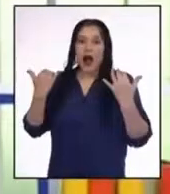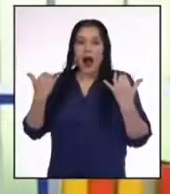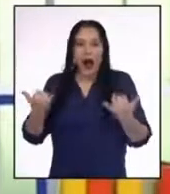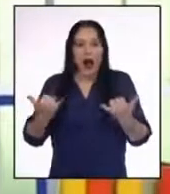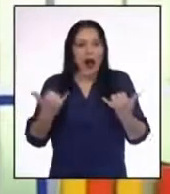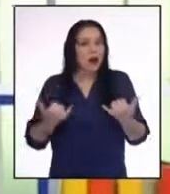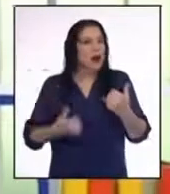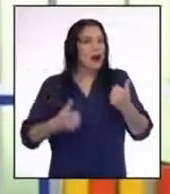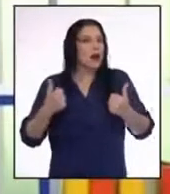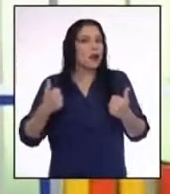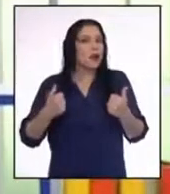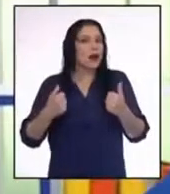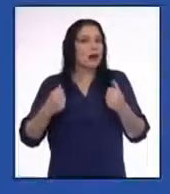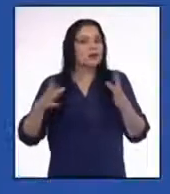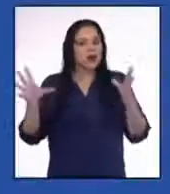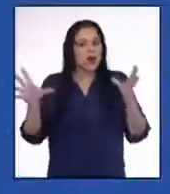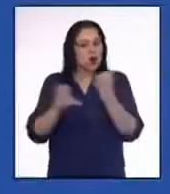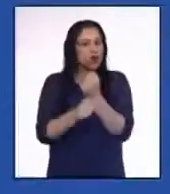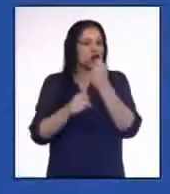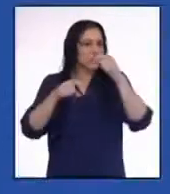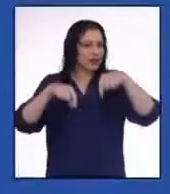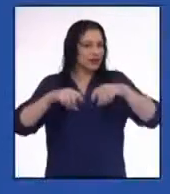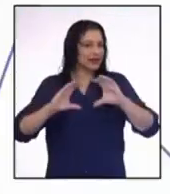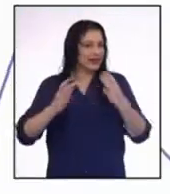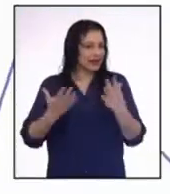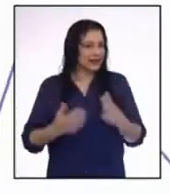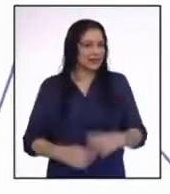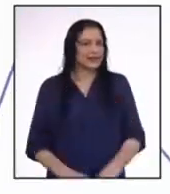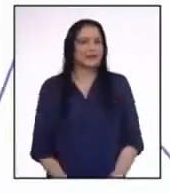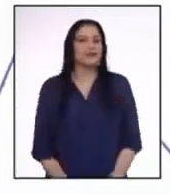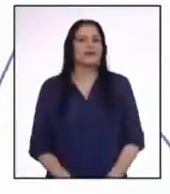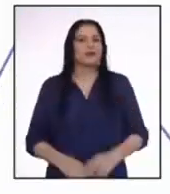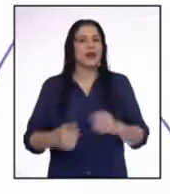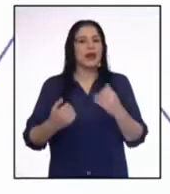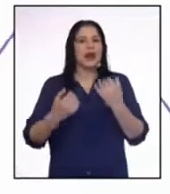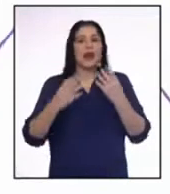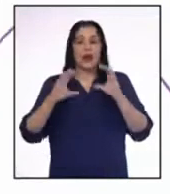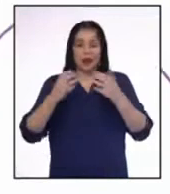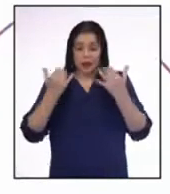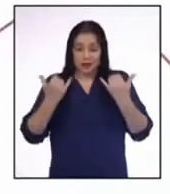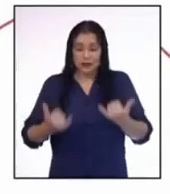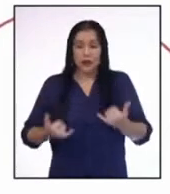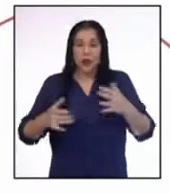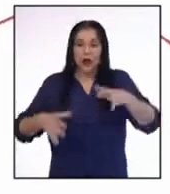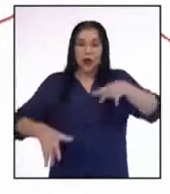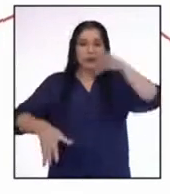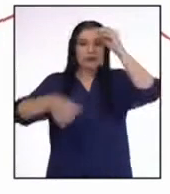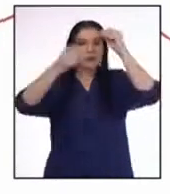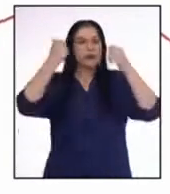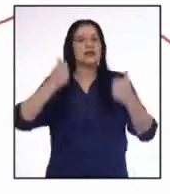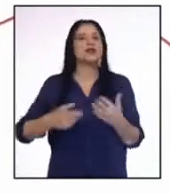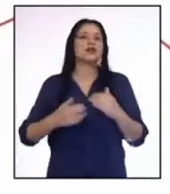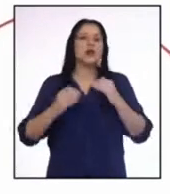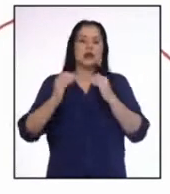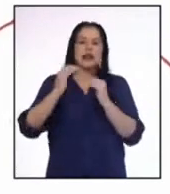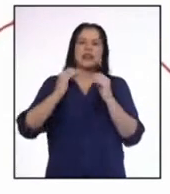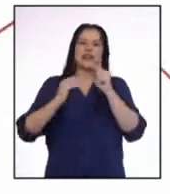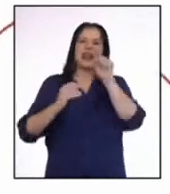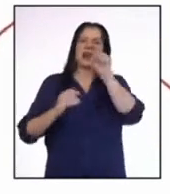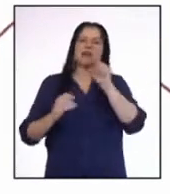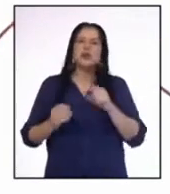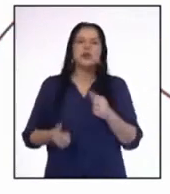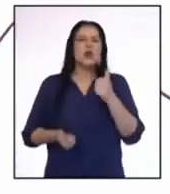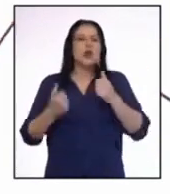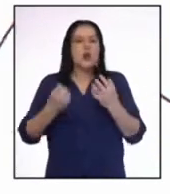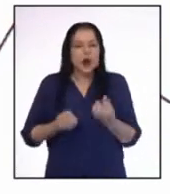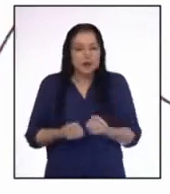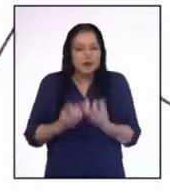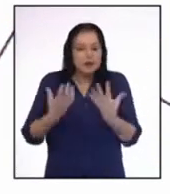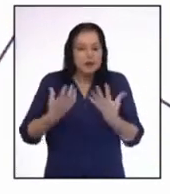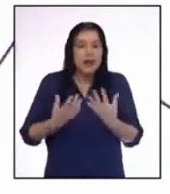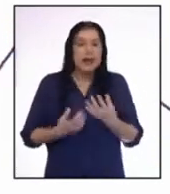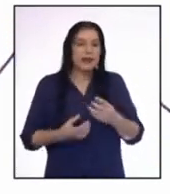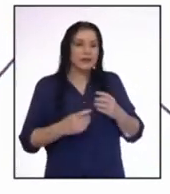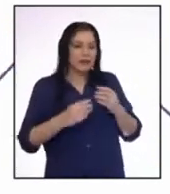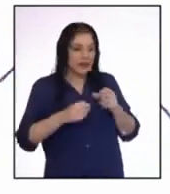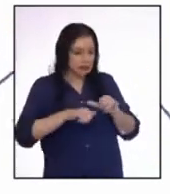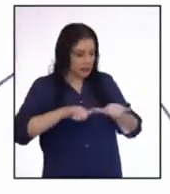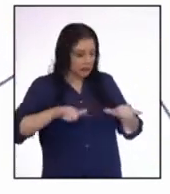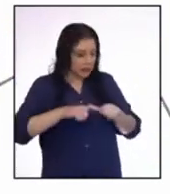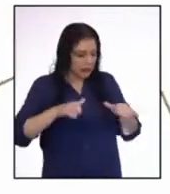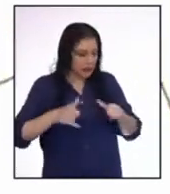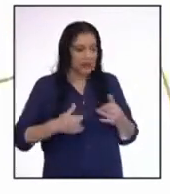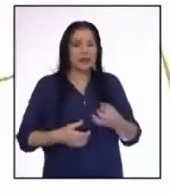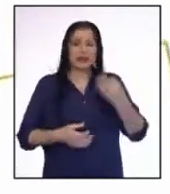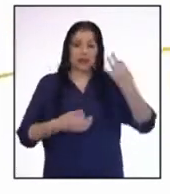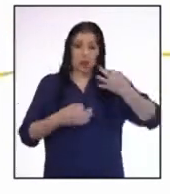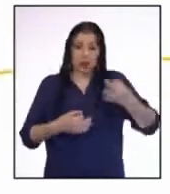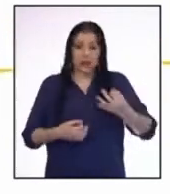Ahora vamos con las conclusiones. En el programa de hoy hemos aprendido que las escalas establecen una proporción entre las medidas de un